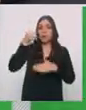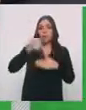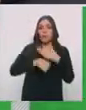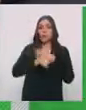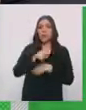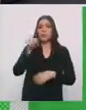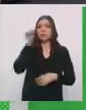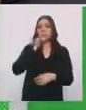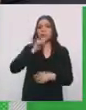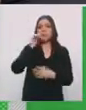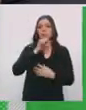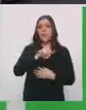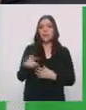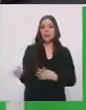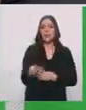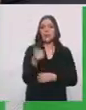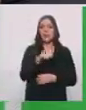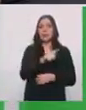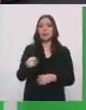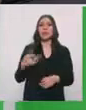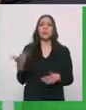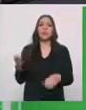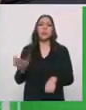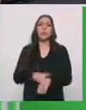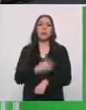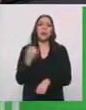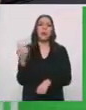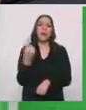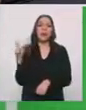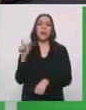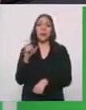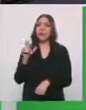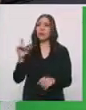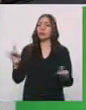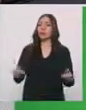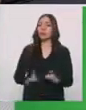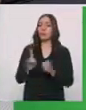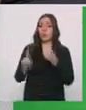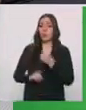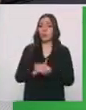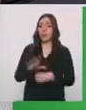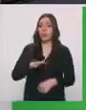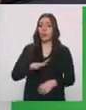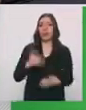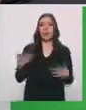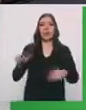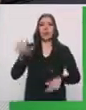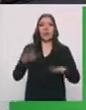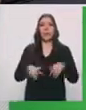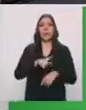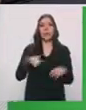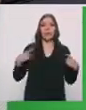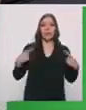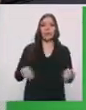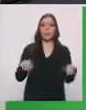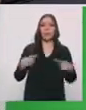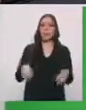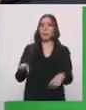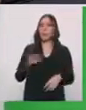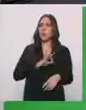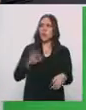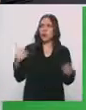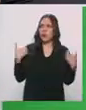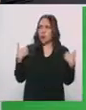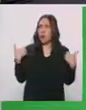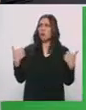que se hacen, como la que se hacen ustedes en casa, es: ¿por qué ante una situación adversa de repente algunas personas logran entenderla, procesarla